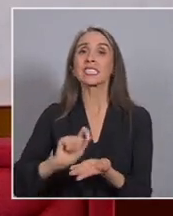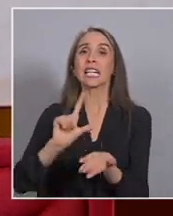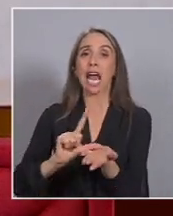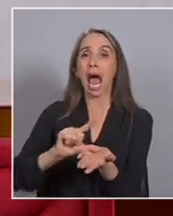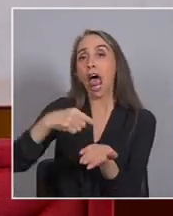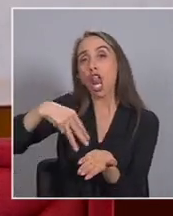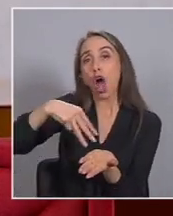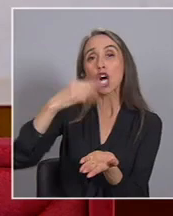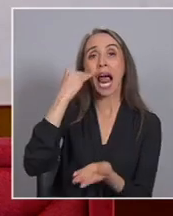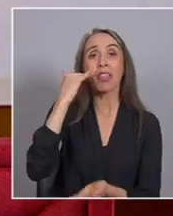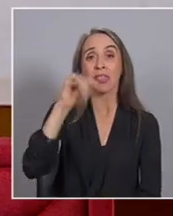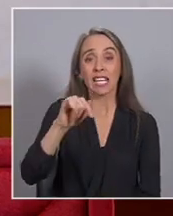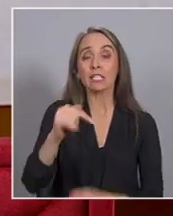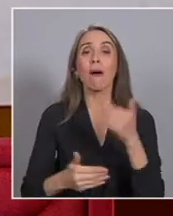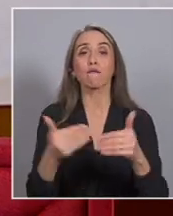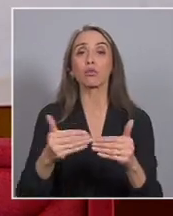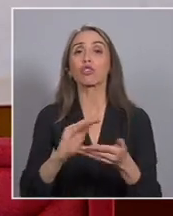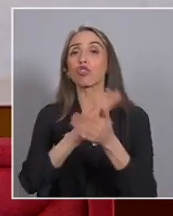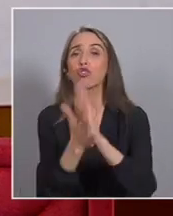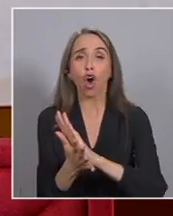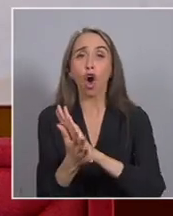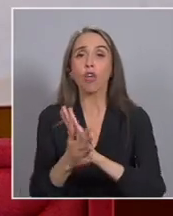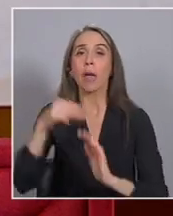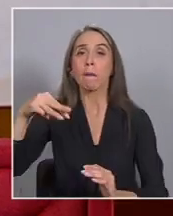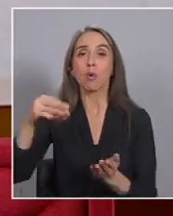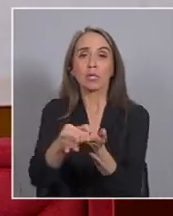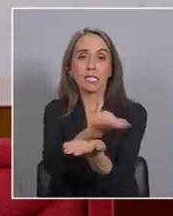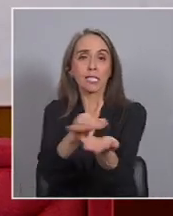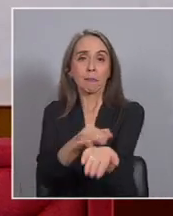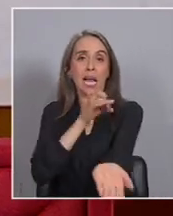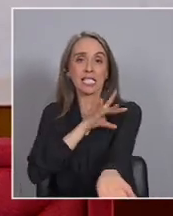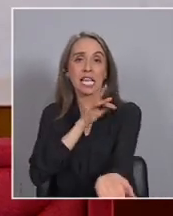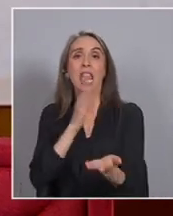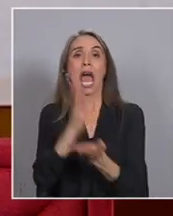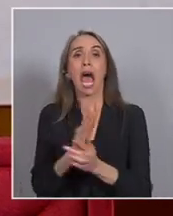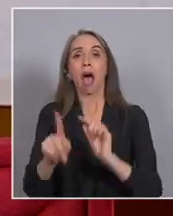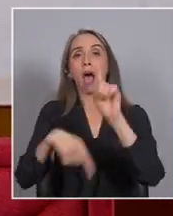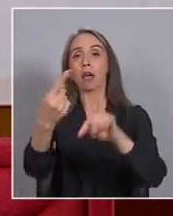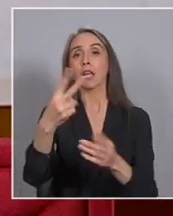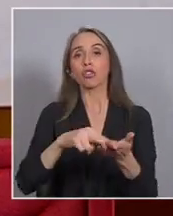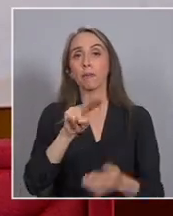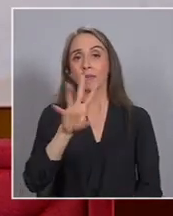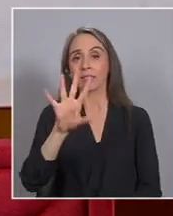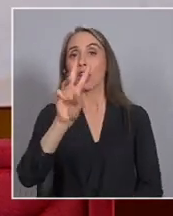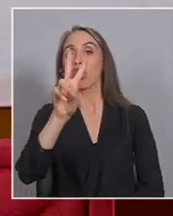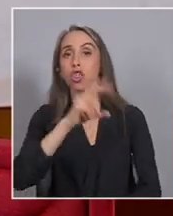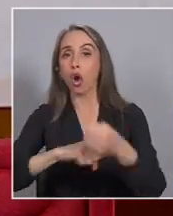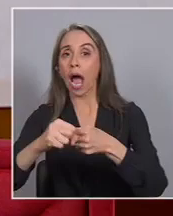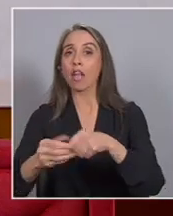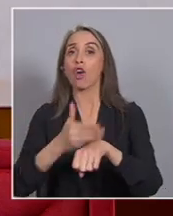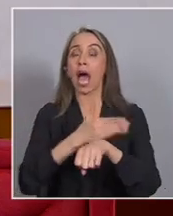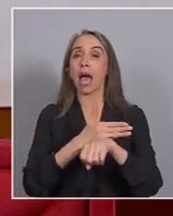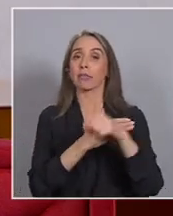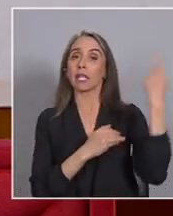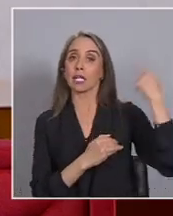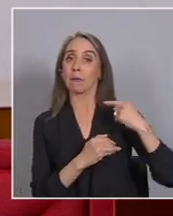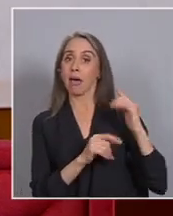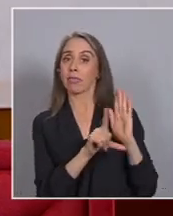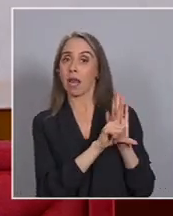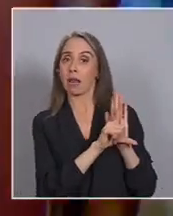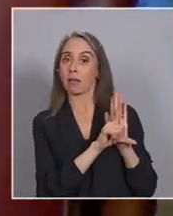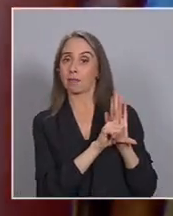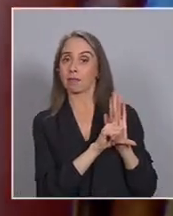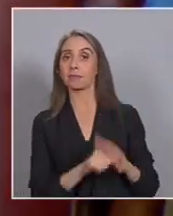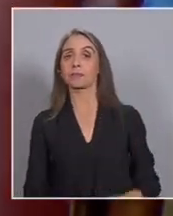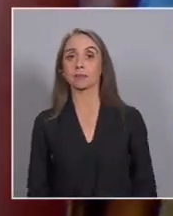niñez estarán funcionando para todas las municipalidades de Chile de aquí al 2025, 2 años antes de lo que nos mandata la ley.